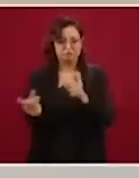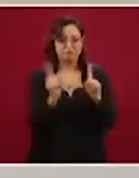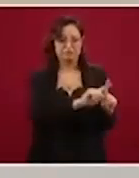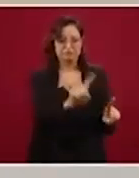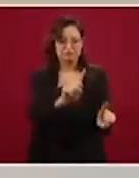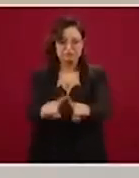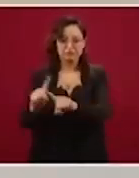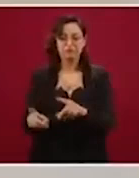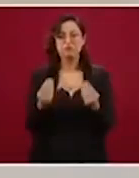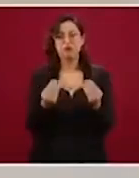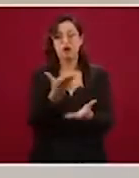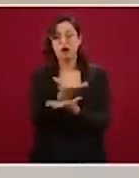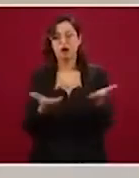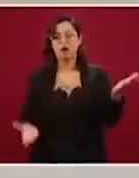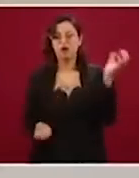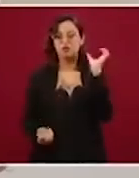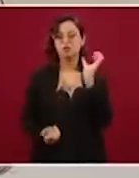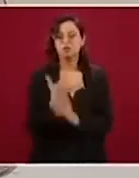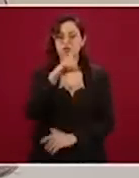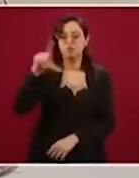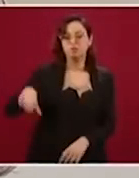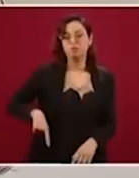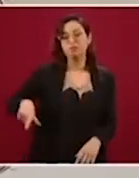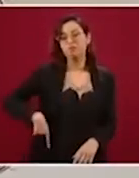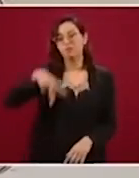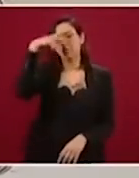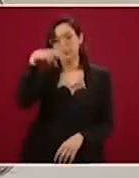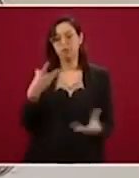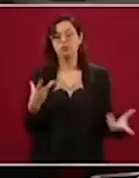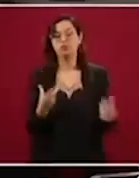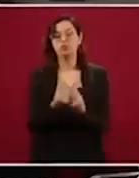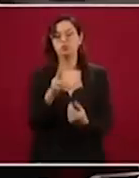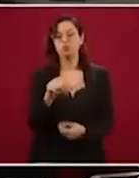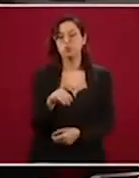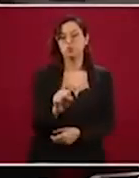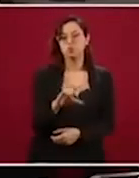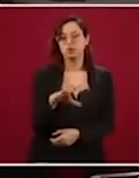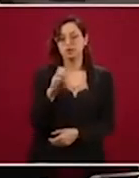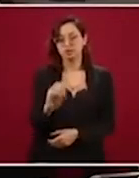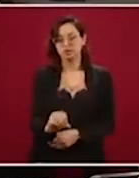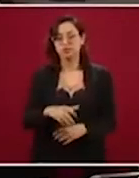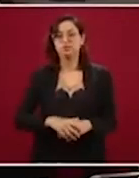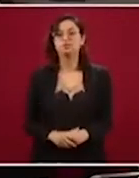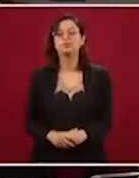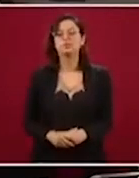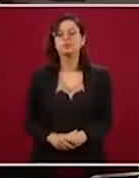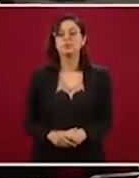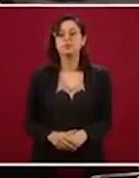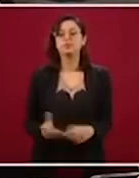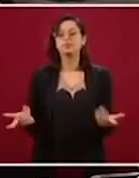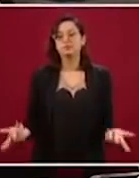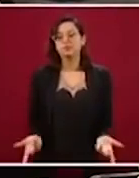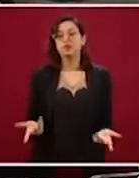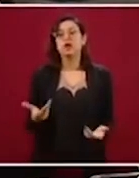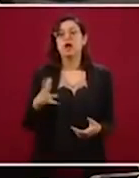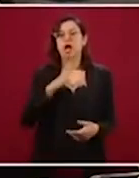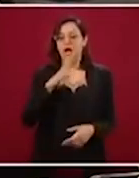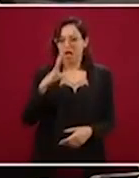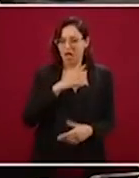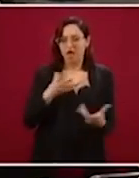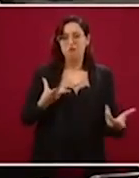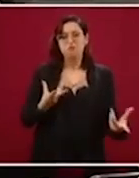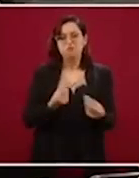tenemos el nuevo Gobierno de México junto con la UNESCO. Tenemos colaboración en materia de preservación del